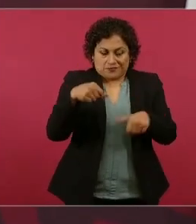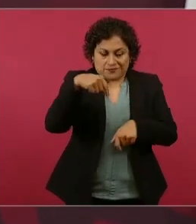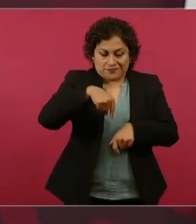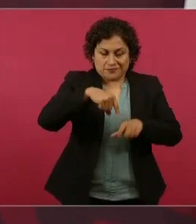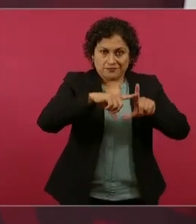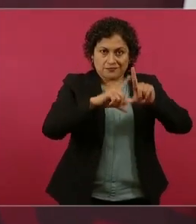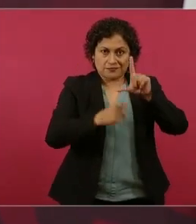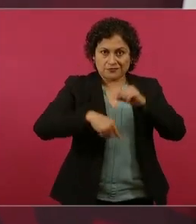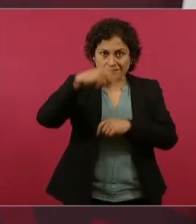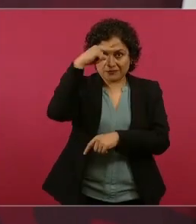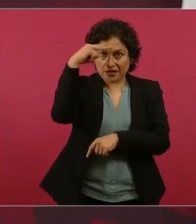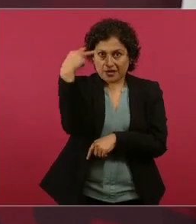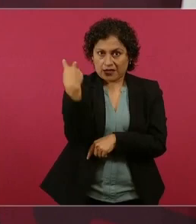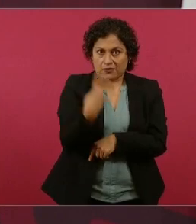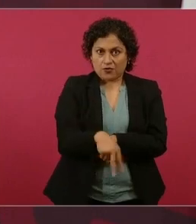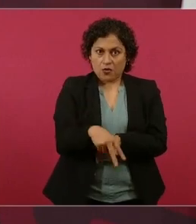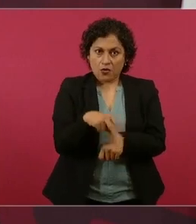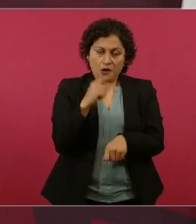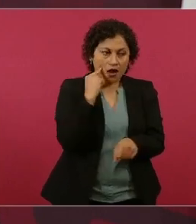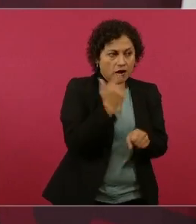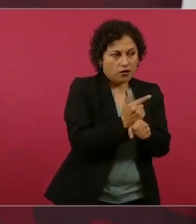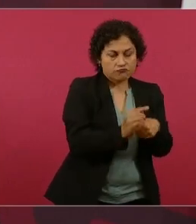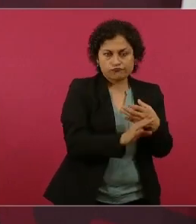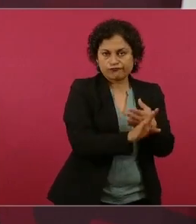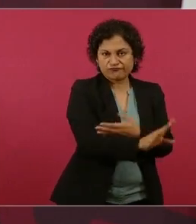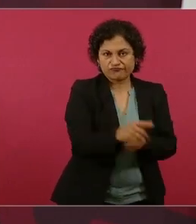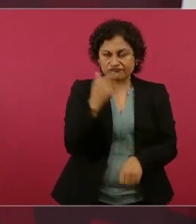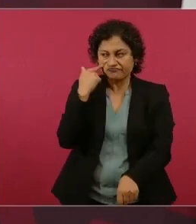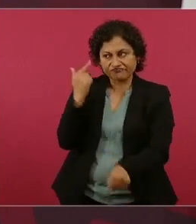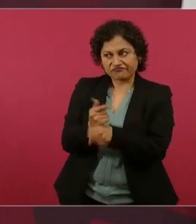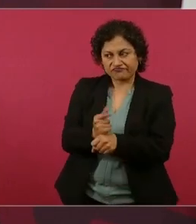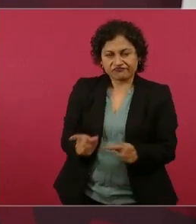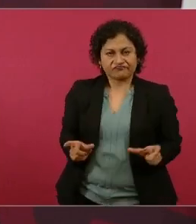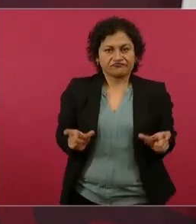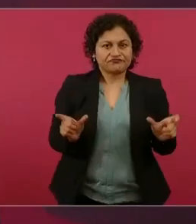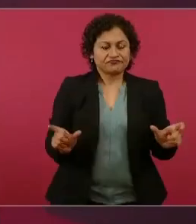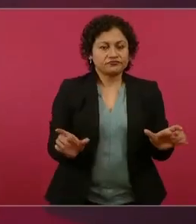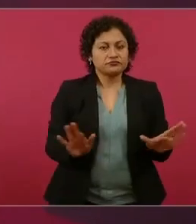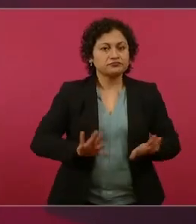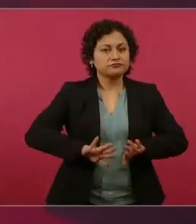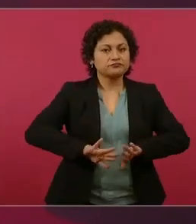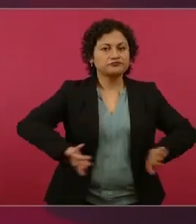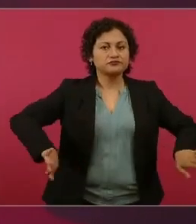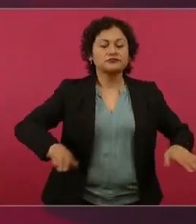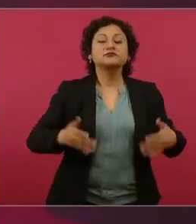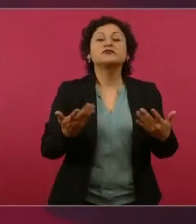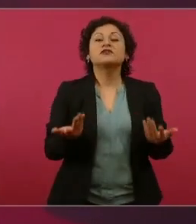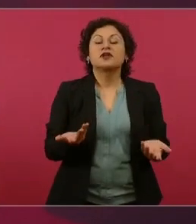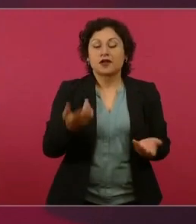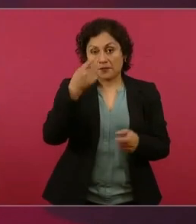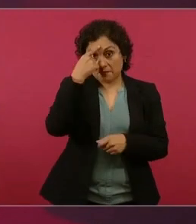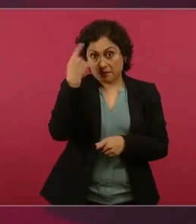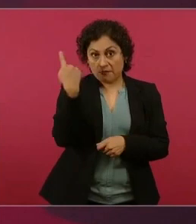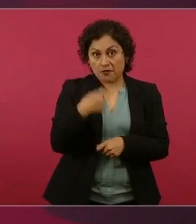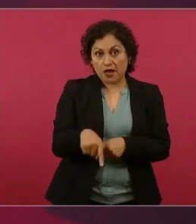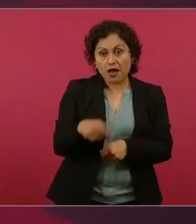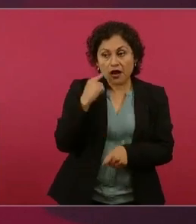el tráfico de droga, impidiendo la introducción de estos